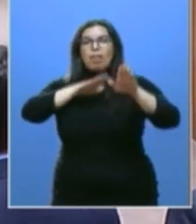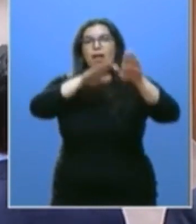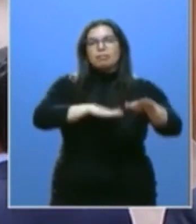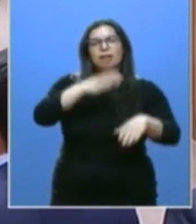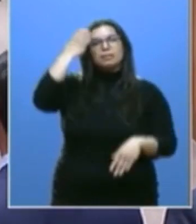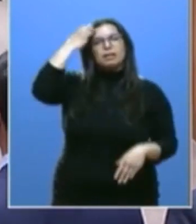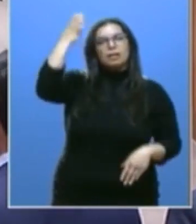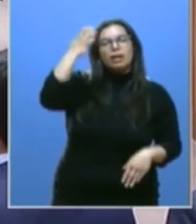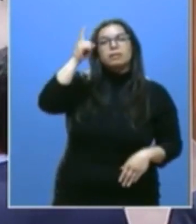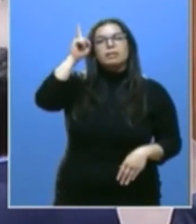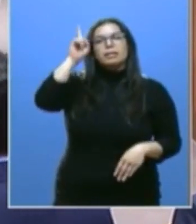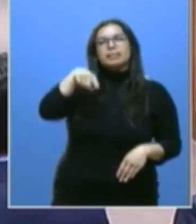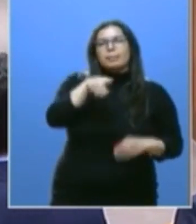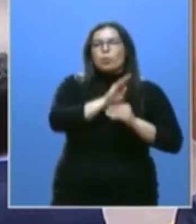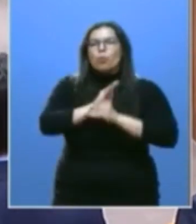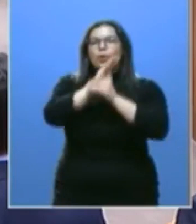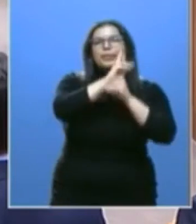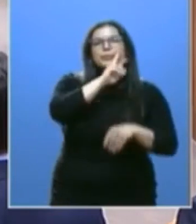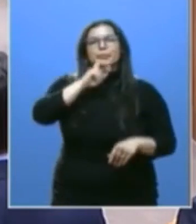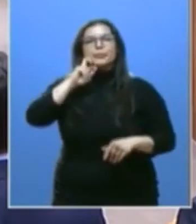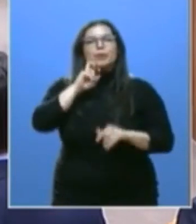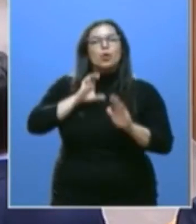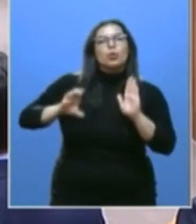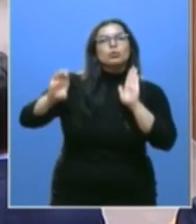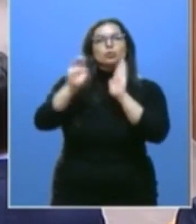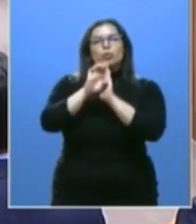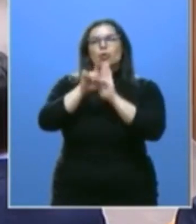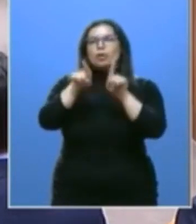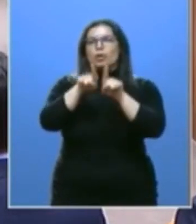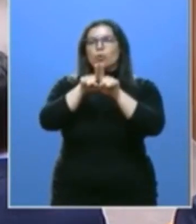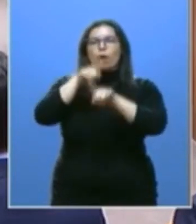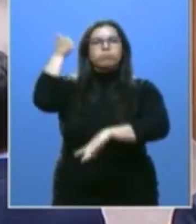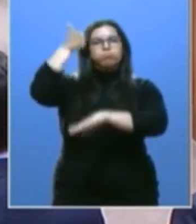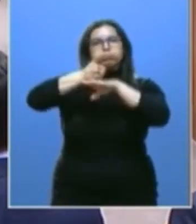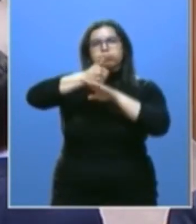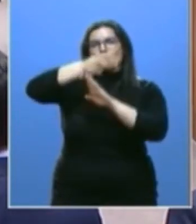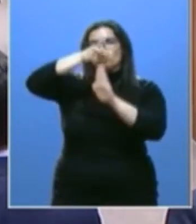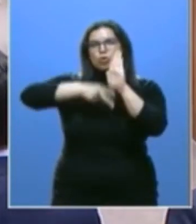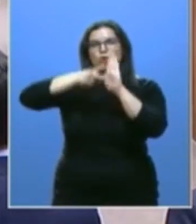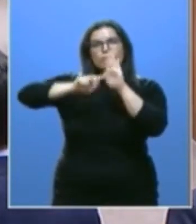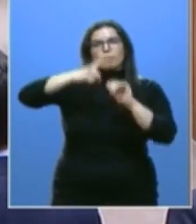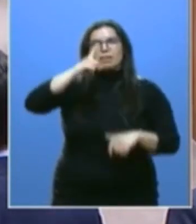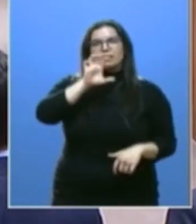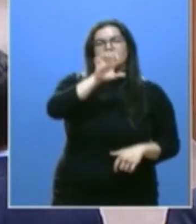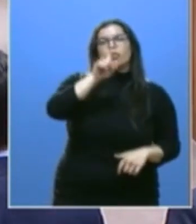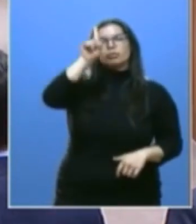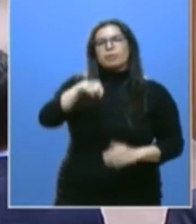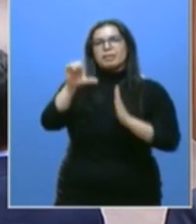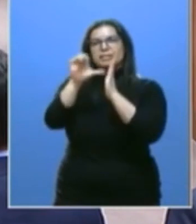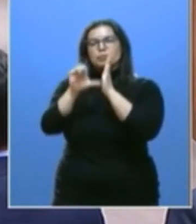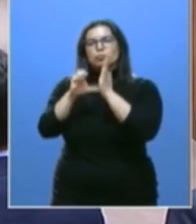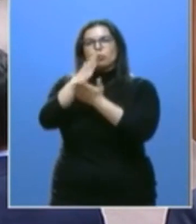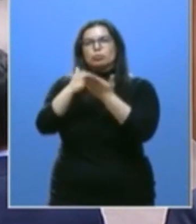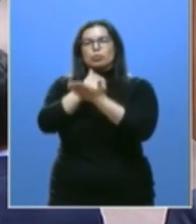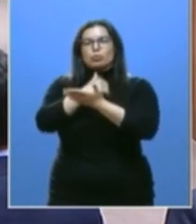y guardar y hacer guardar la constitución como norma fundamental del estado y el estatuto de autonomía de castilla y